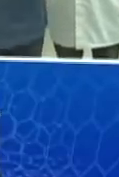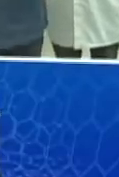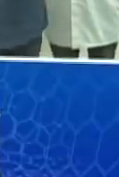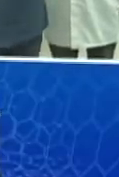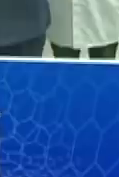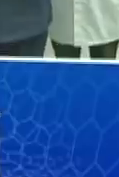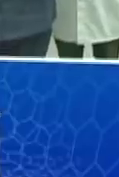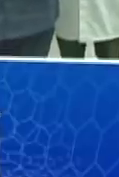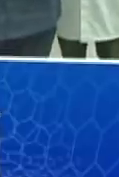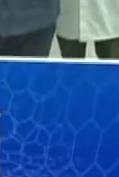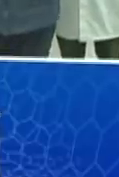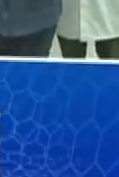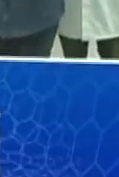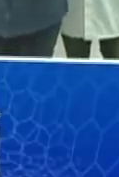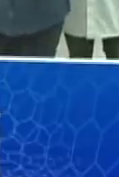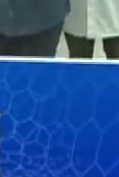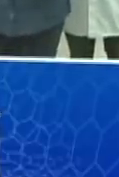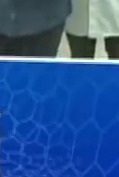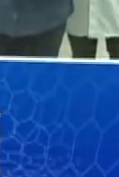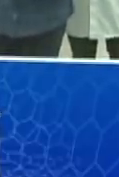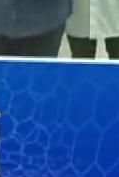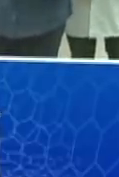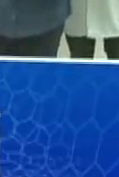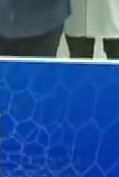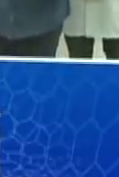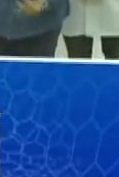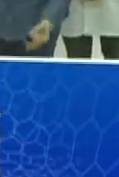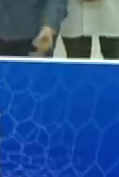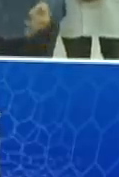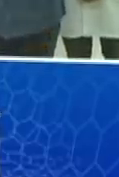presidente, y el municipio